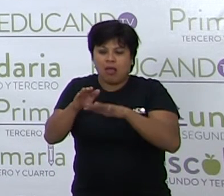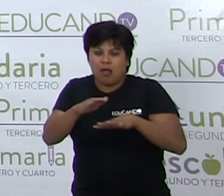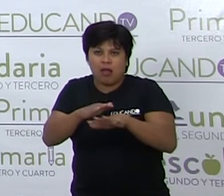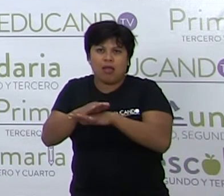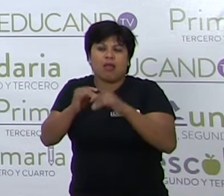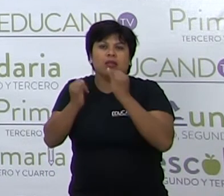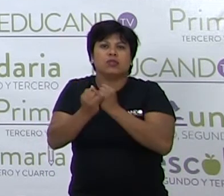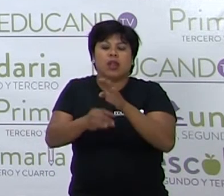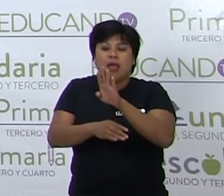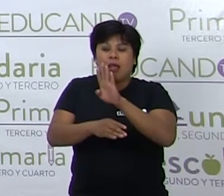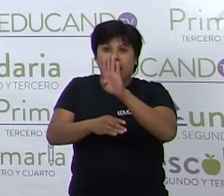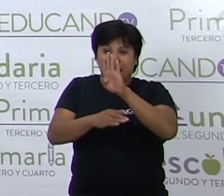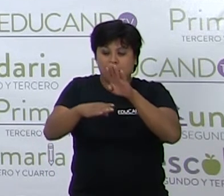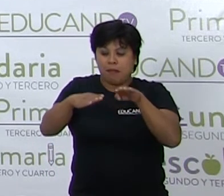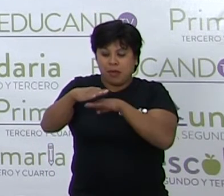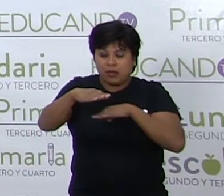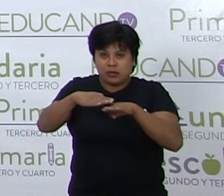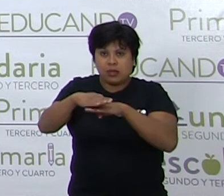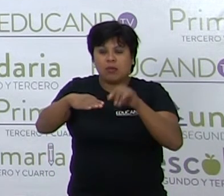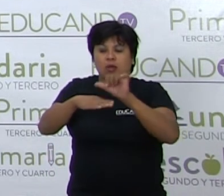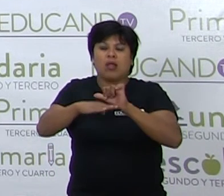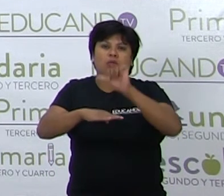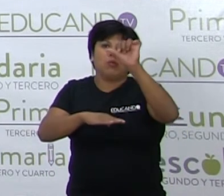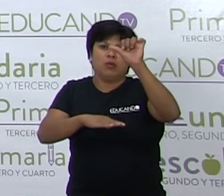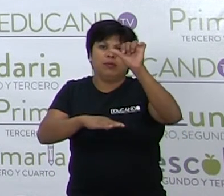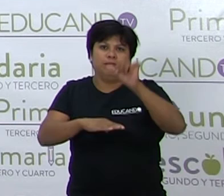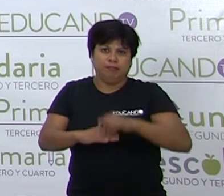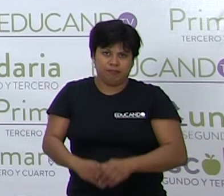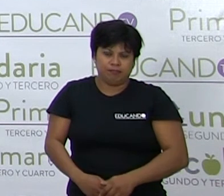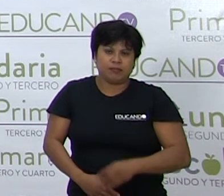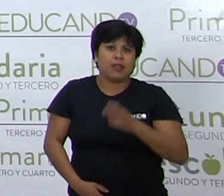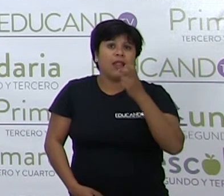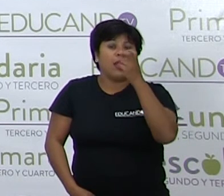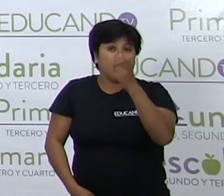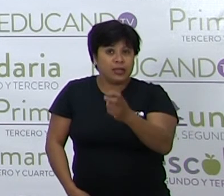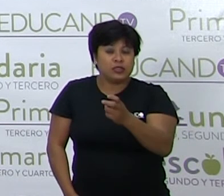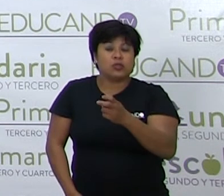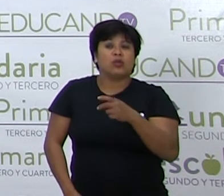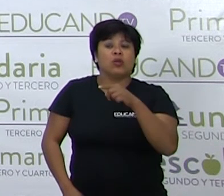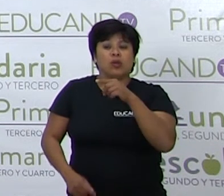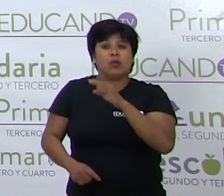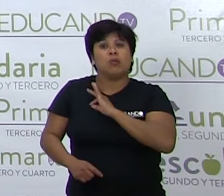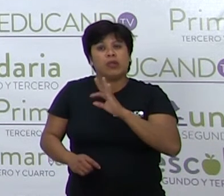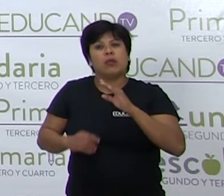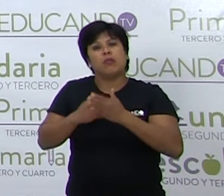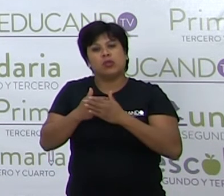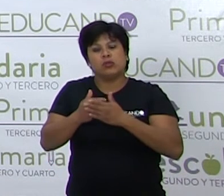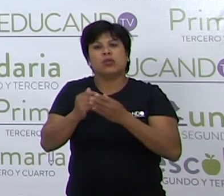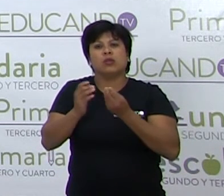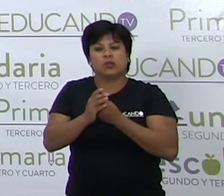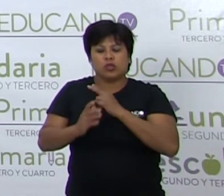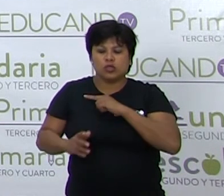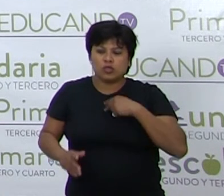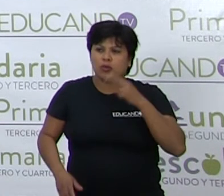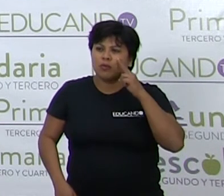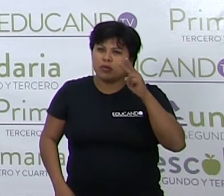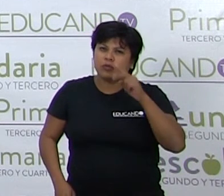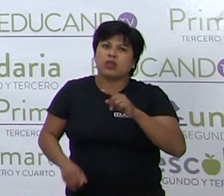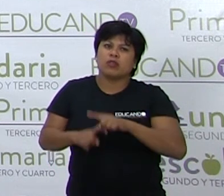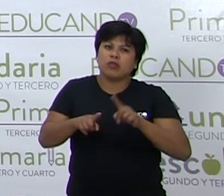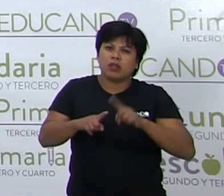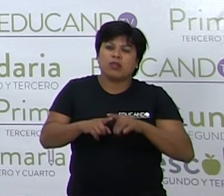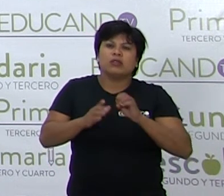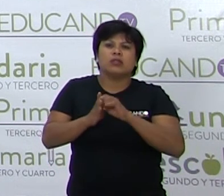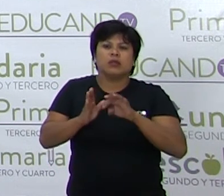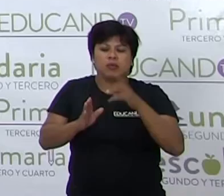igual a la base por la altura y ya de ahí en la próxima sesión seguramente estaremos viendo algunos ejemplos para